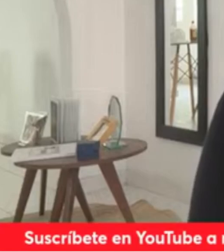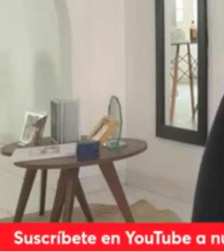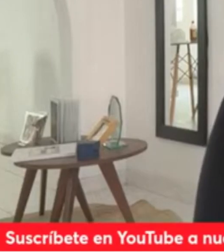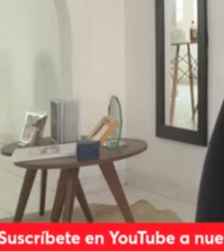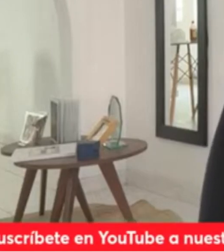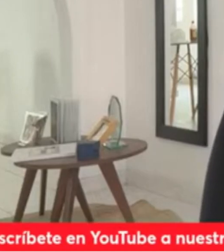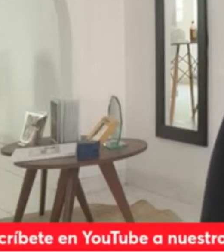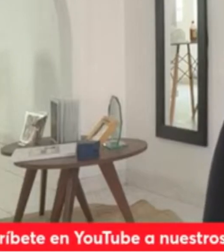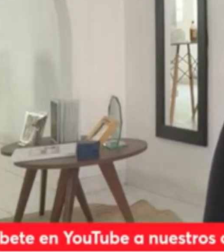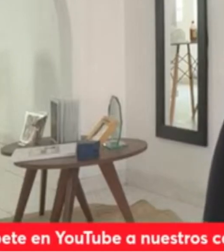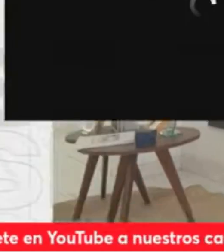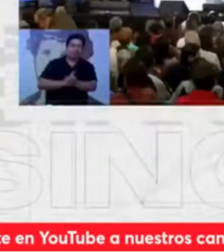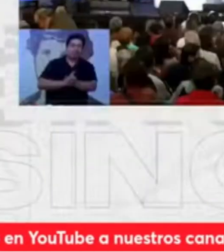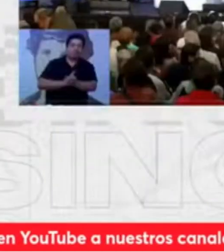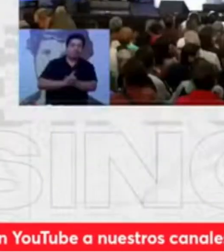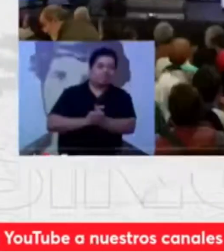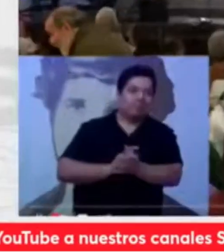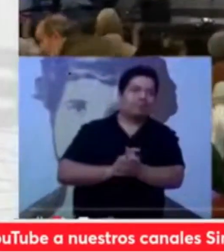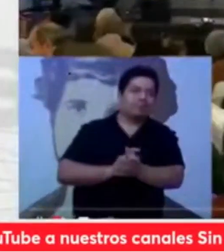un